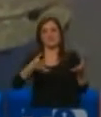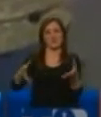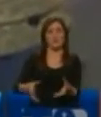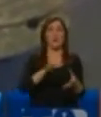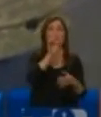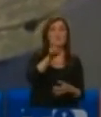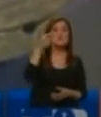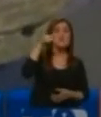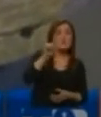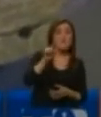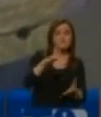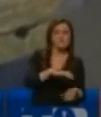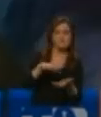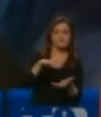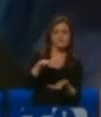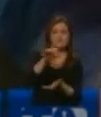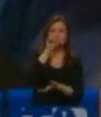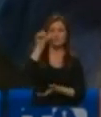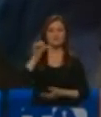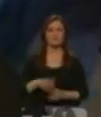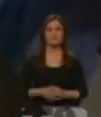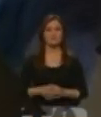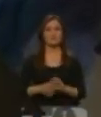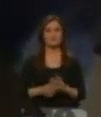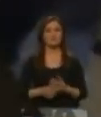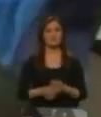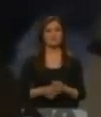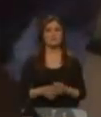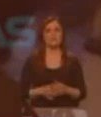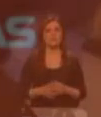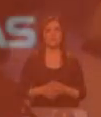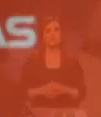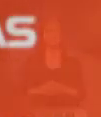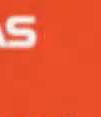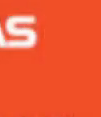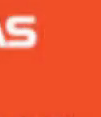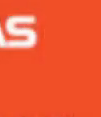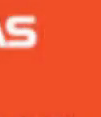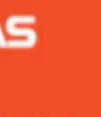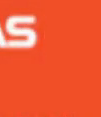1 millón de dosis de droga. Desde Esmeraldas, Carlos Chamorro, 24 horas.